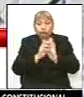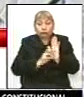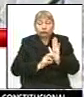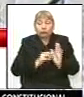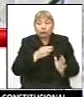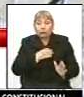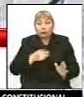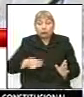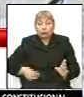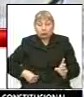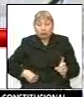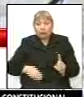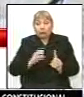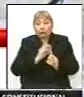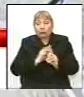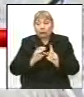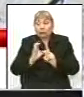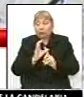Cultura tenga que dar una